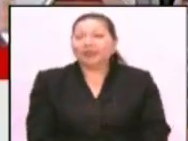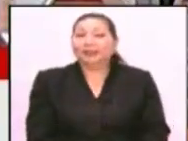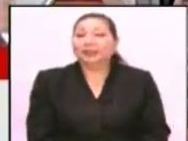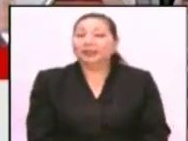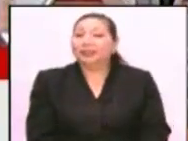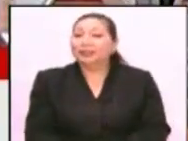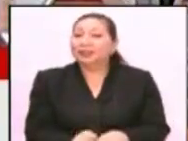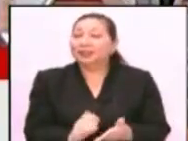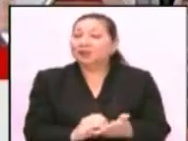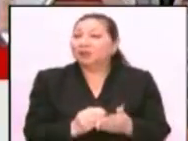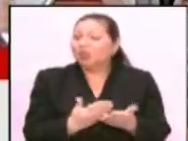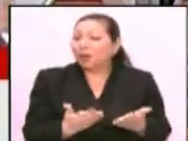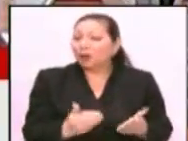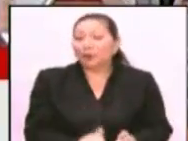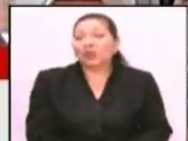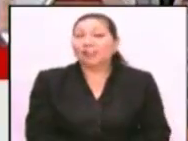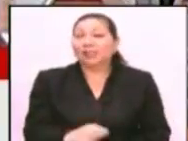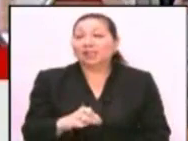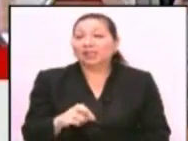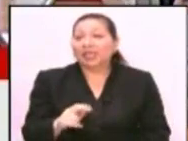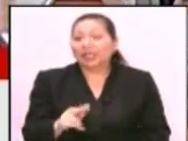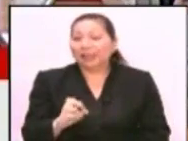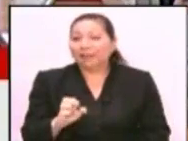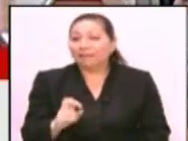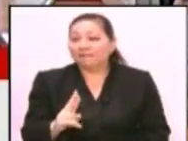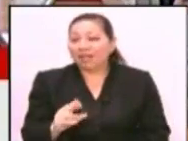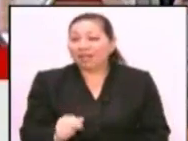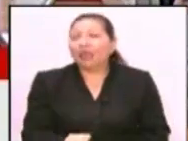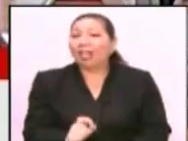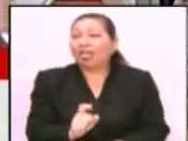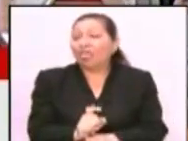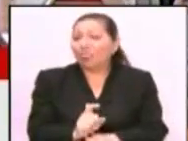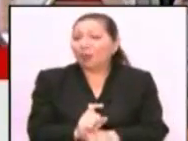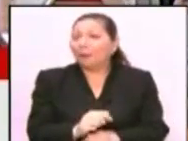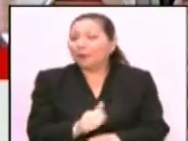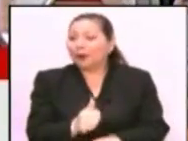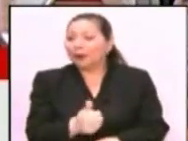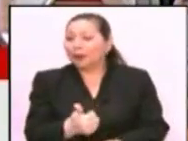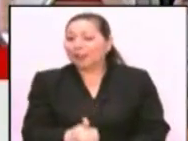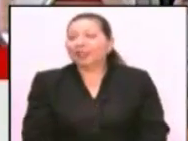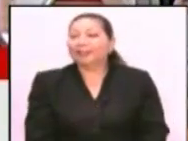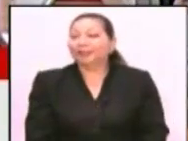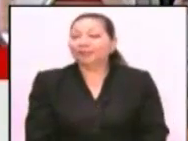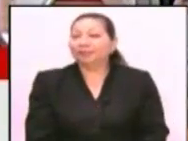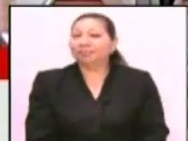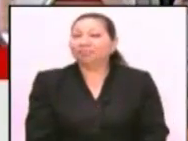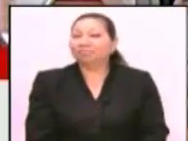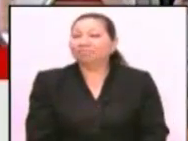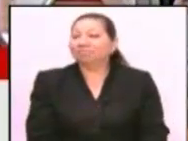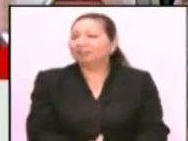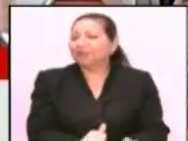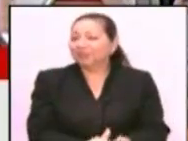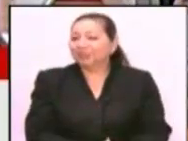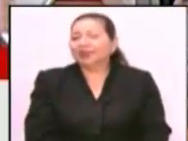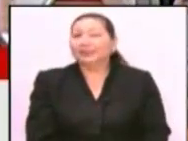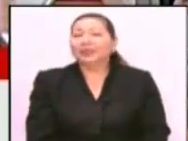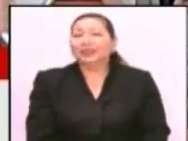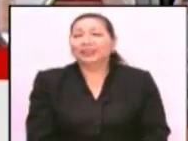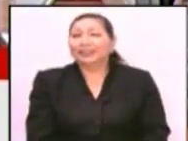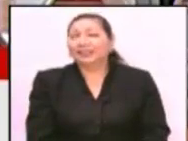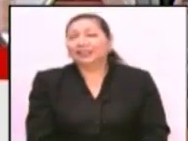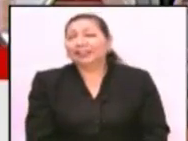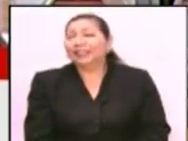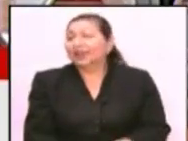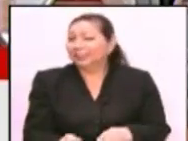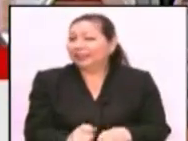Mientras que los talleres hacían una cosa, los ceptros o los cebas de educación se iban por otro lado. Por ejemplo, mientras que